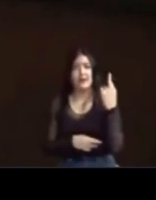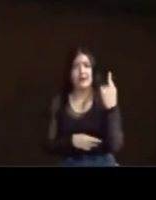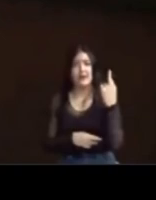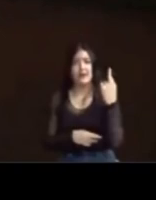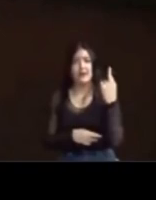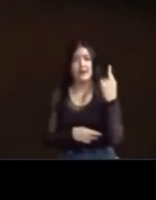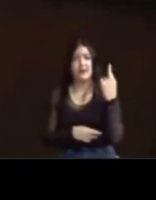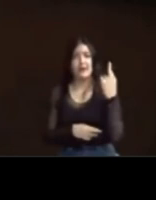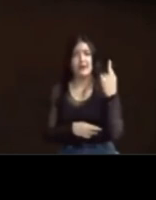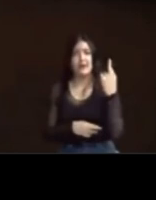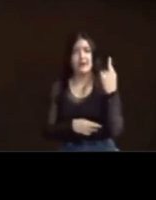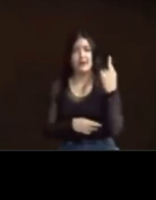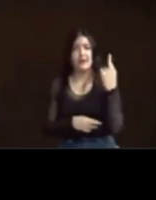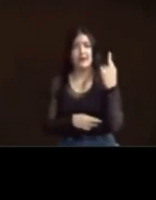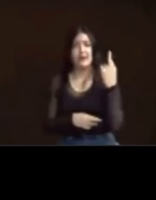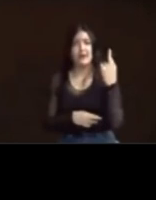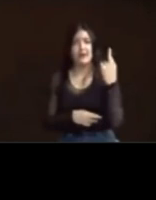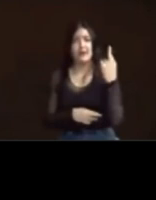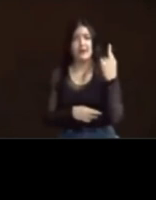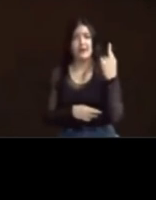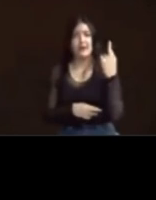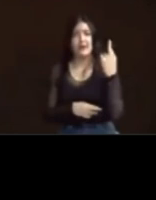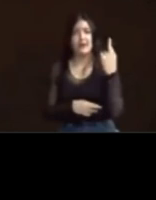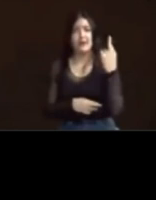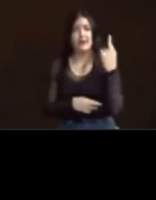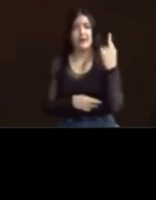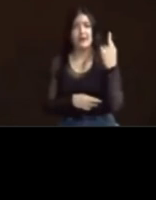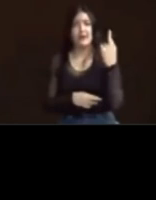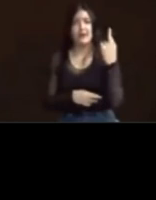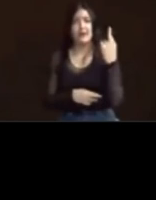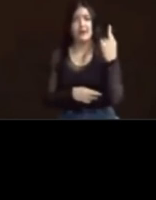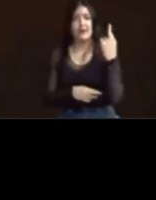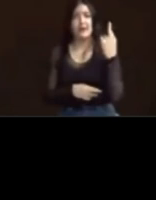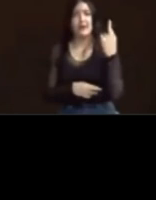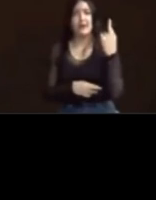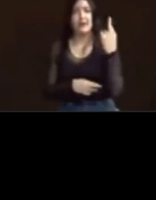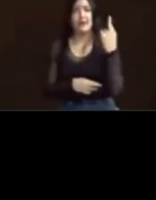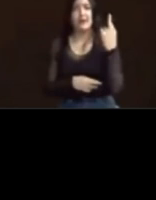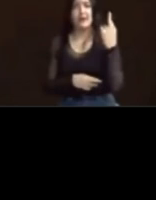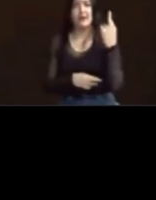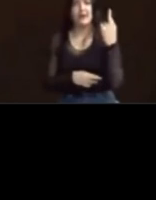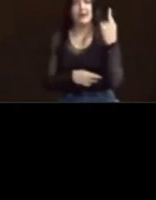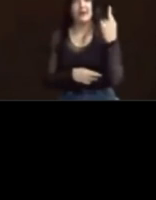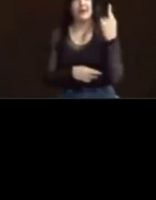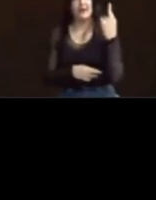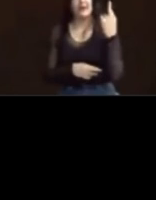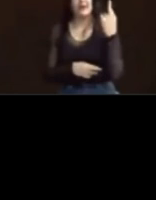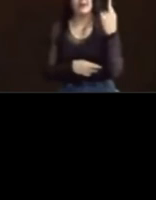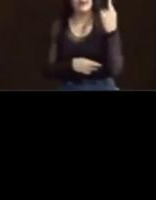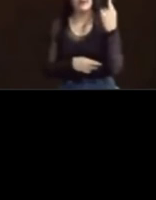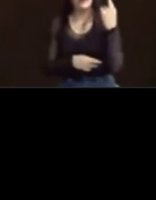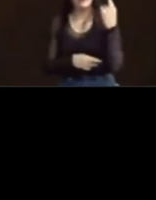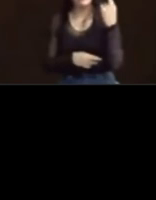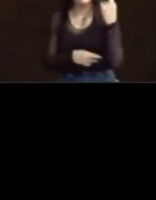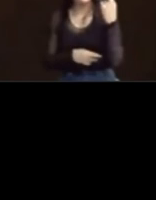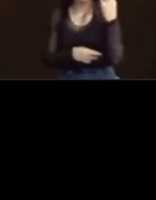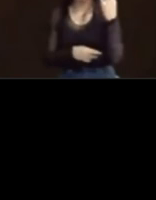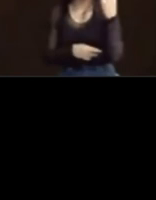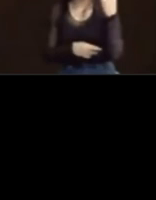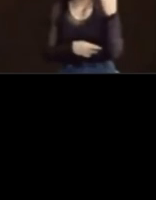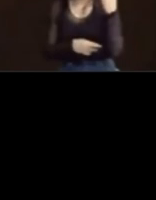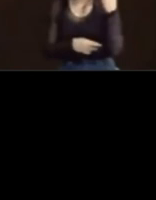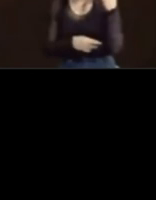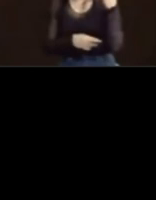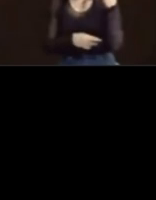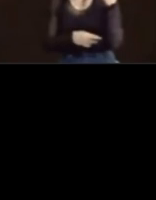países como Irán, Venezuela y Cuba, pues ponga en riesgo las relaciones diplomáticas con Israel, que ha sido un estado amigo de Colombia. En